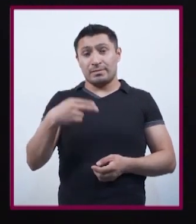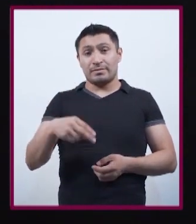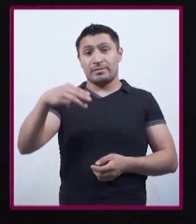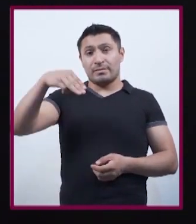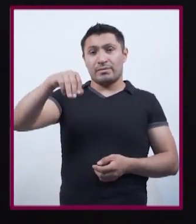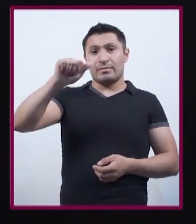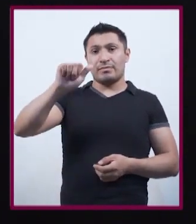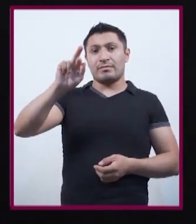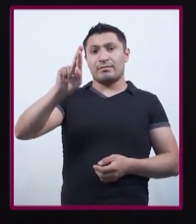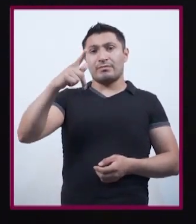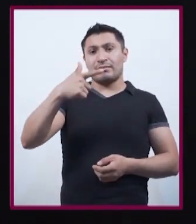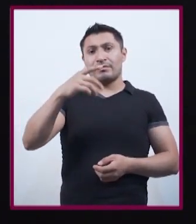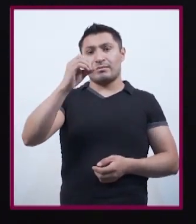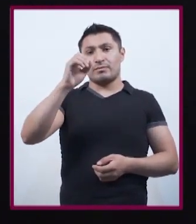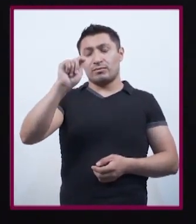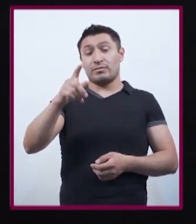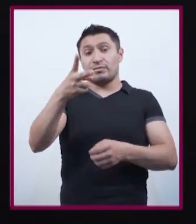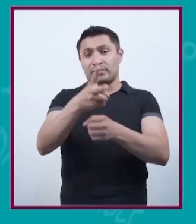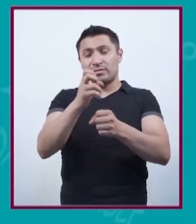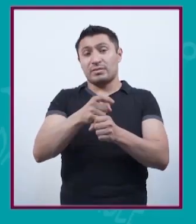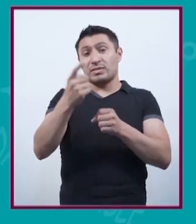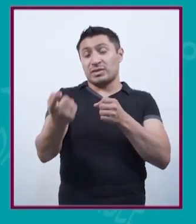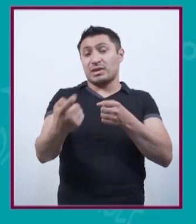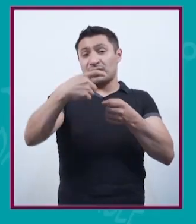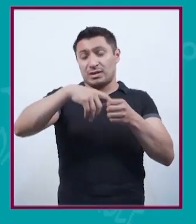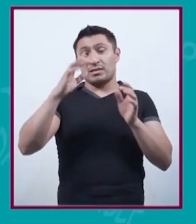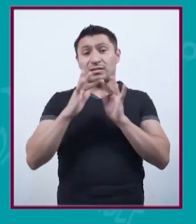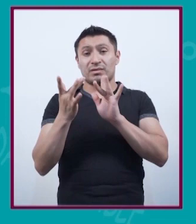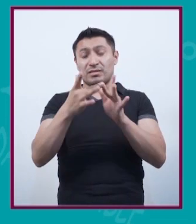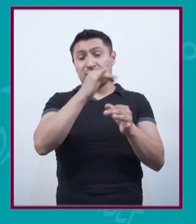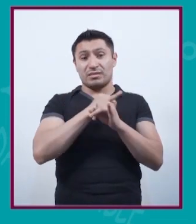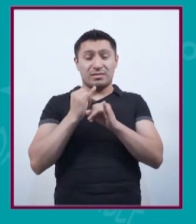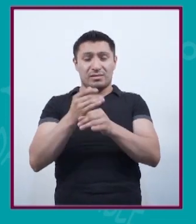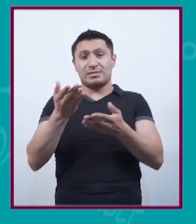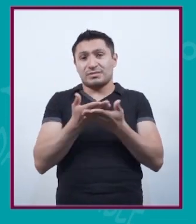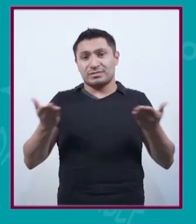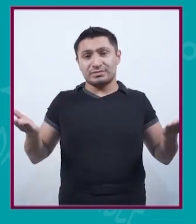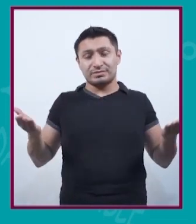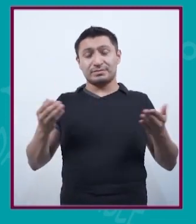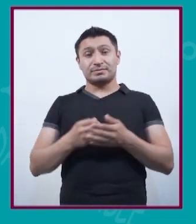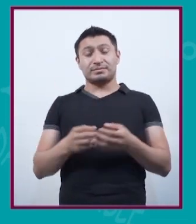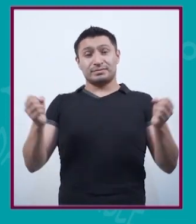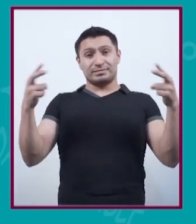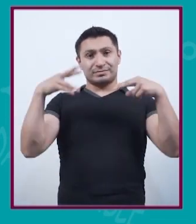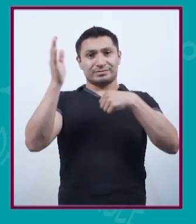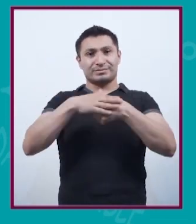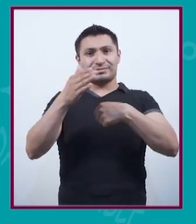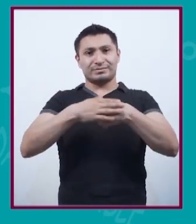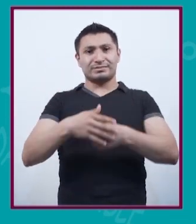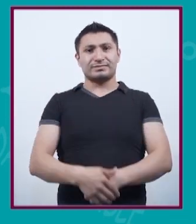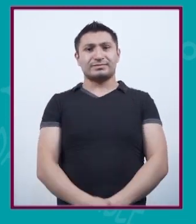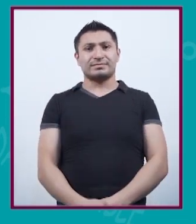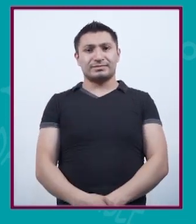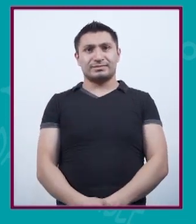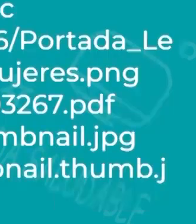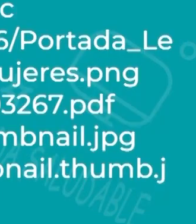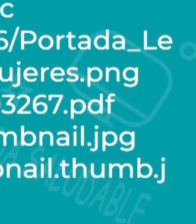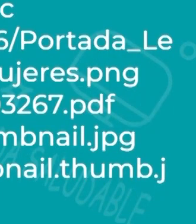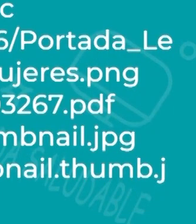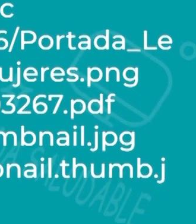Margot Cortázar y te invito a que estemos en contacto a través de nuestras redes sociales que tienes en pantalla. ¡Hasta la próxima!